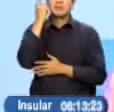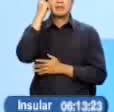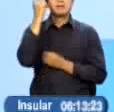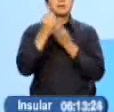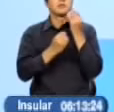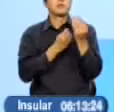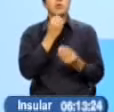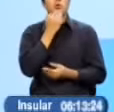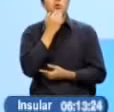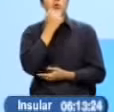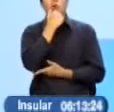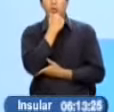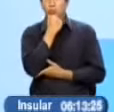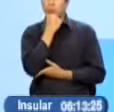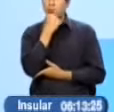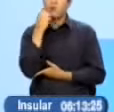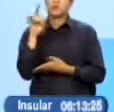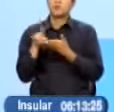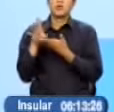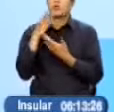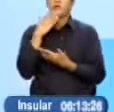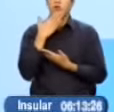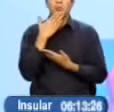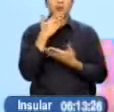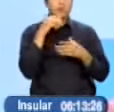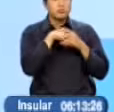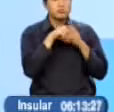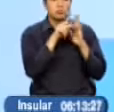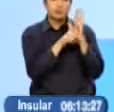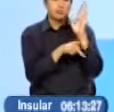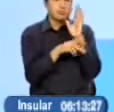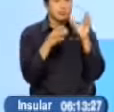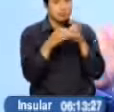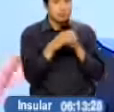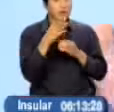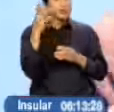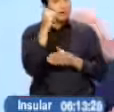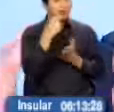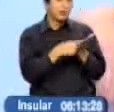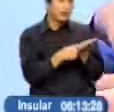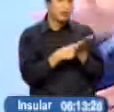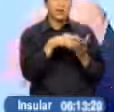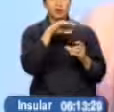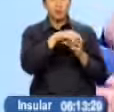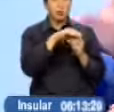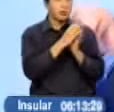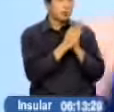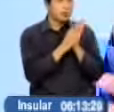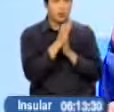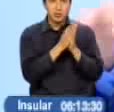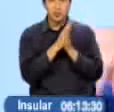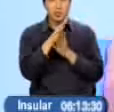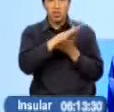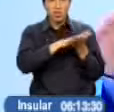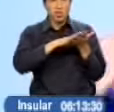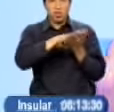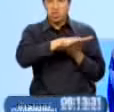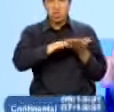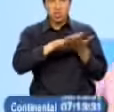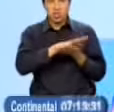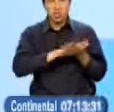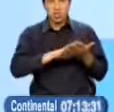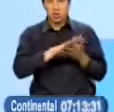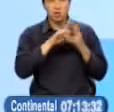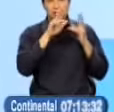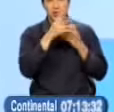forma de sacar al pp del poder o sea veamos las cosas como son es claro consiguieron los votos hicieron una cosa mañana pseudo